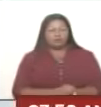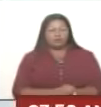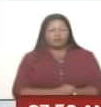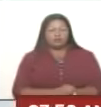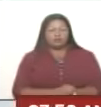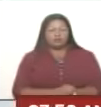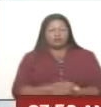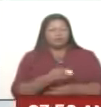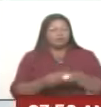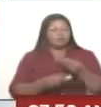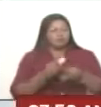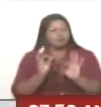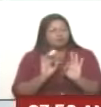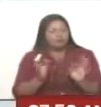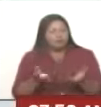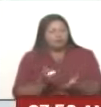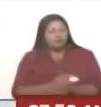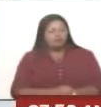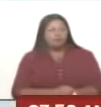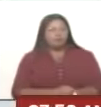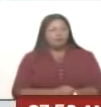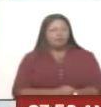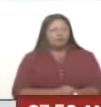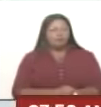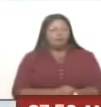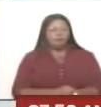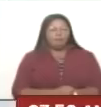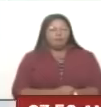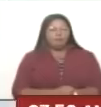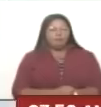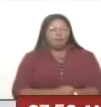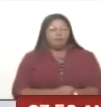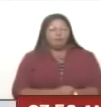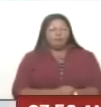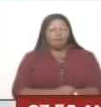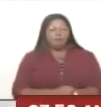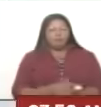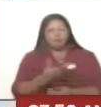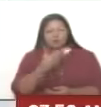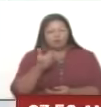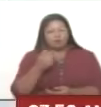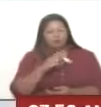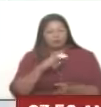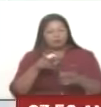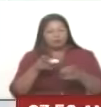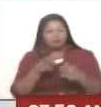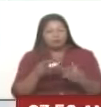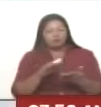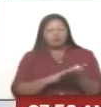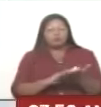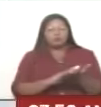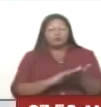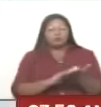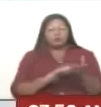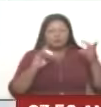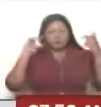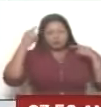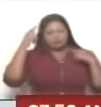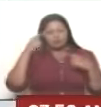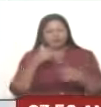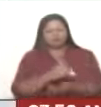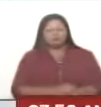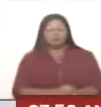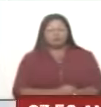hicieron absolutamente nada para la mejora de los salarios. Los salarios los recuperó el comandante Chávez